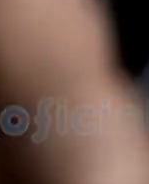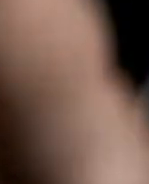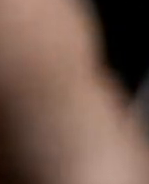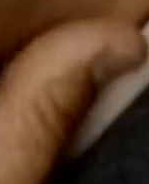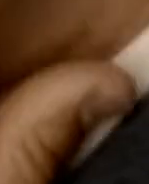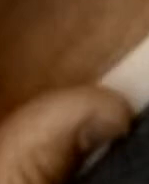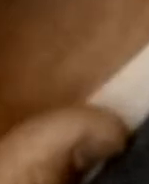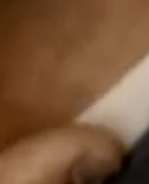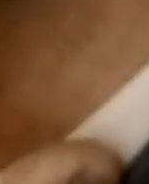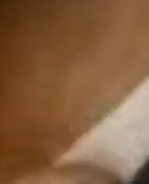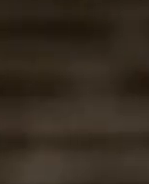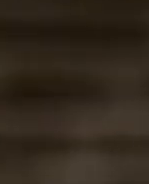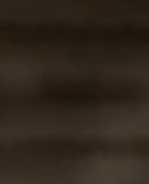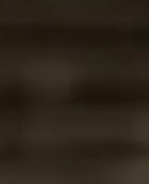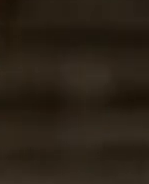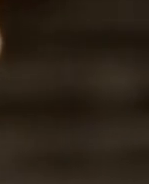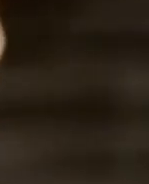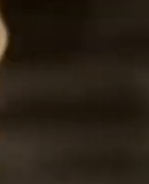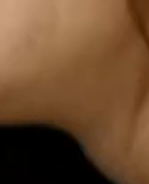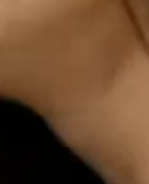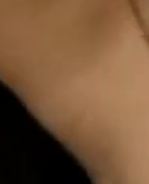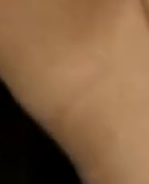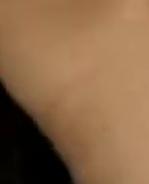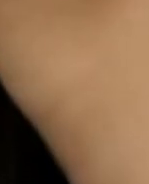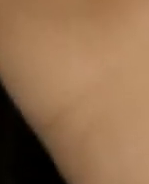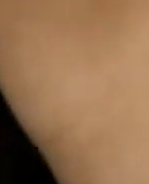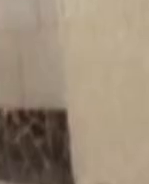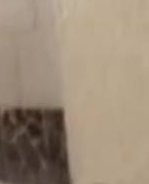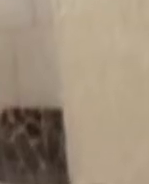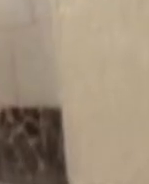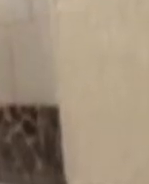drogas pueden acabar con el futuro de tus hijos